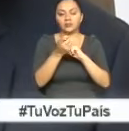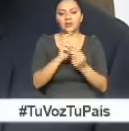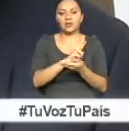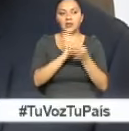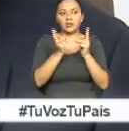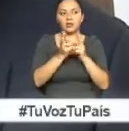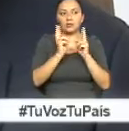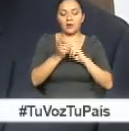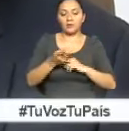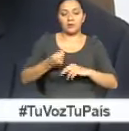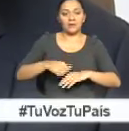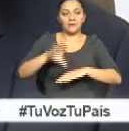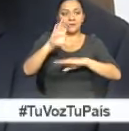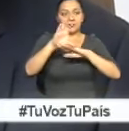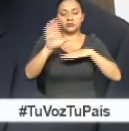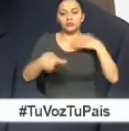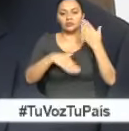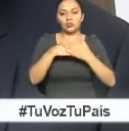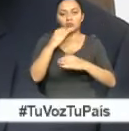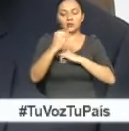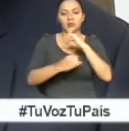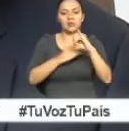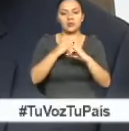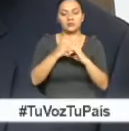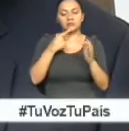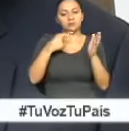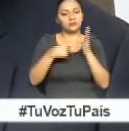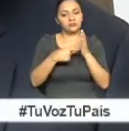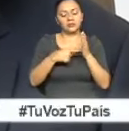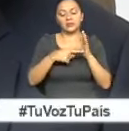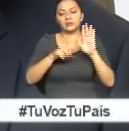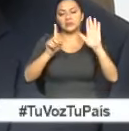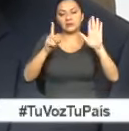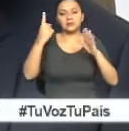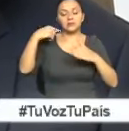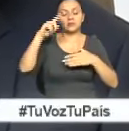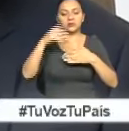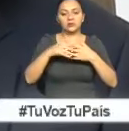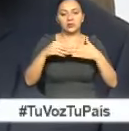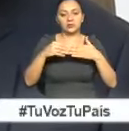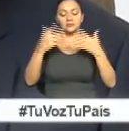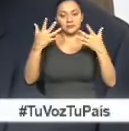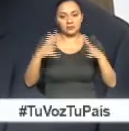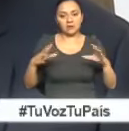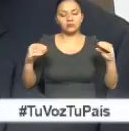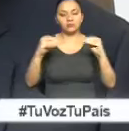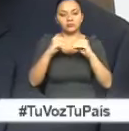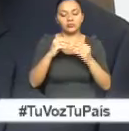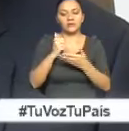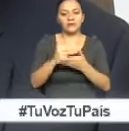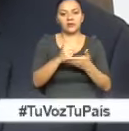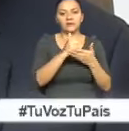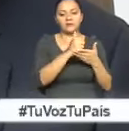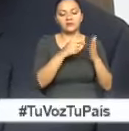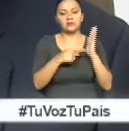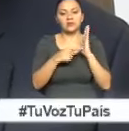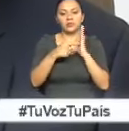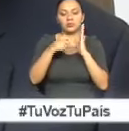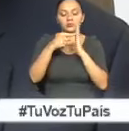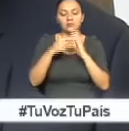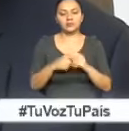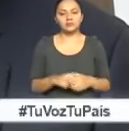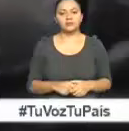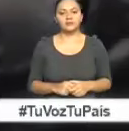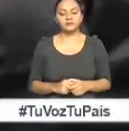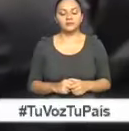Esto es una inversión extranjera de 6 millones de dólares que también se ha acogido a los beneficios tributarios de estos